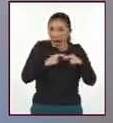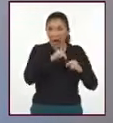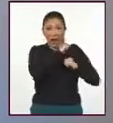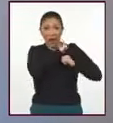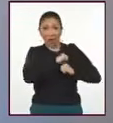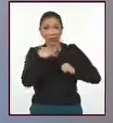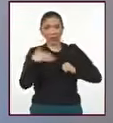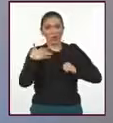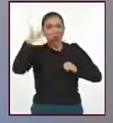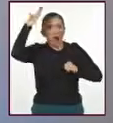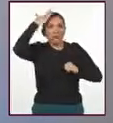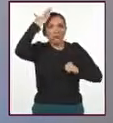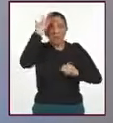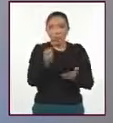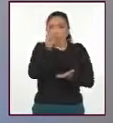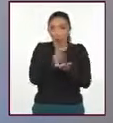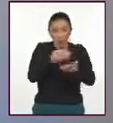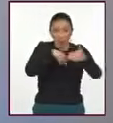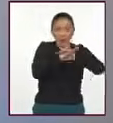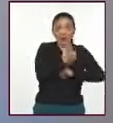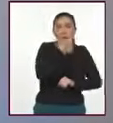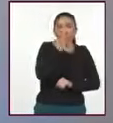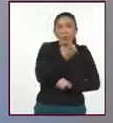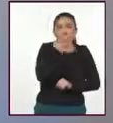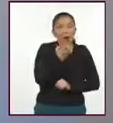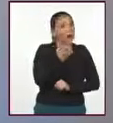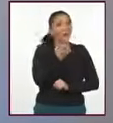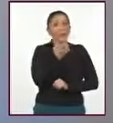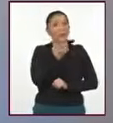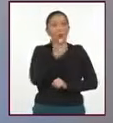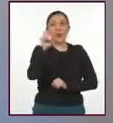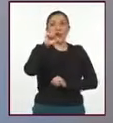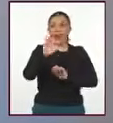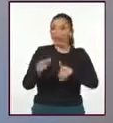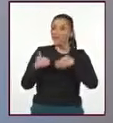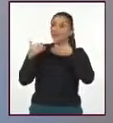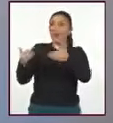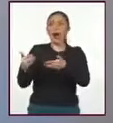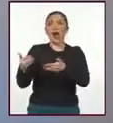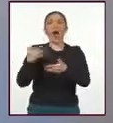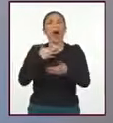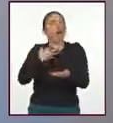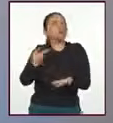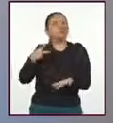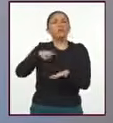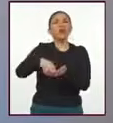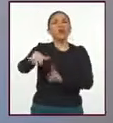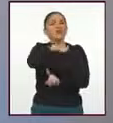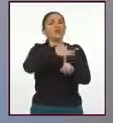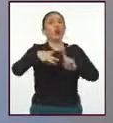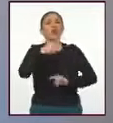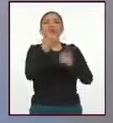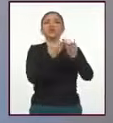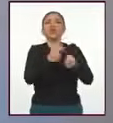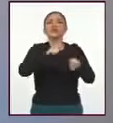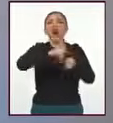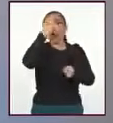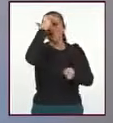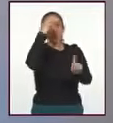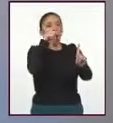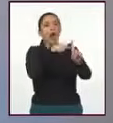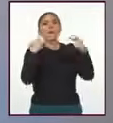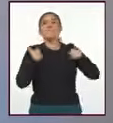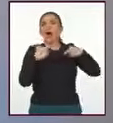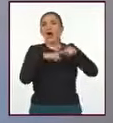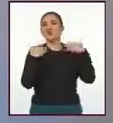plantel, no se queda nada más de ahí en la escuela y realmente es alguien que pues está inserto en la sociedad como una figura importante